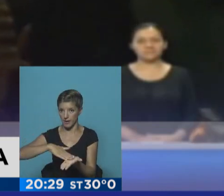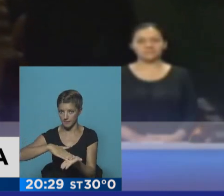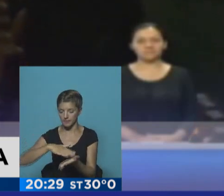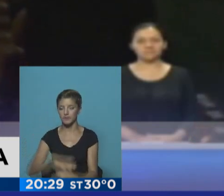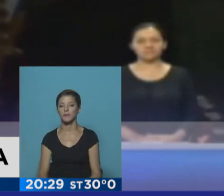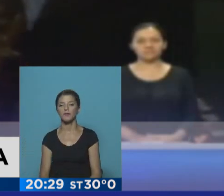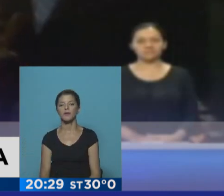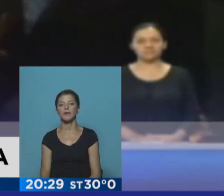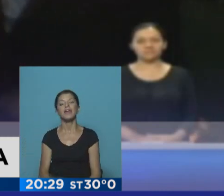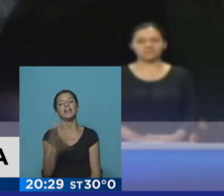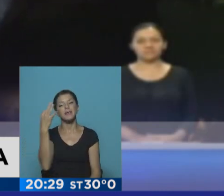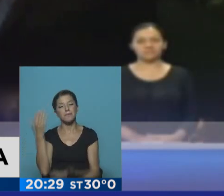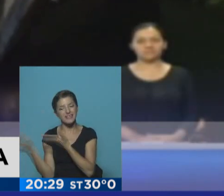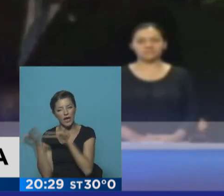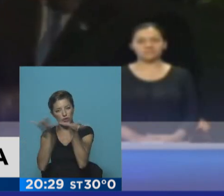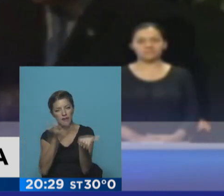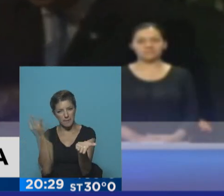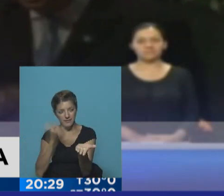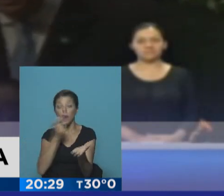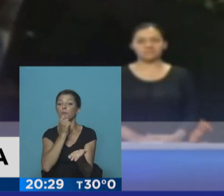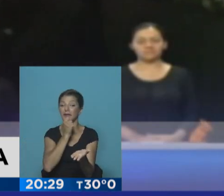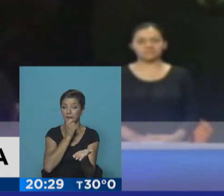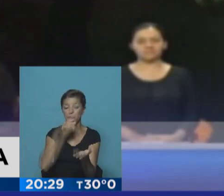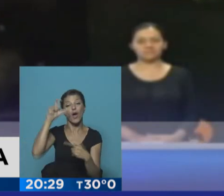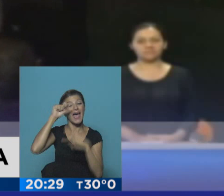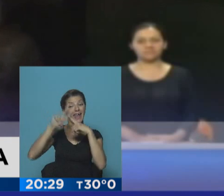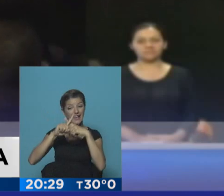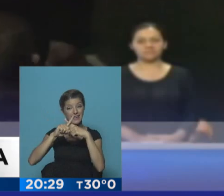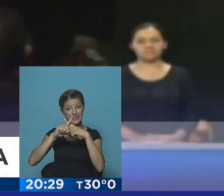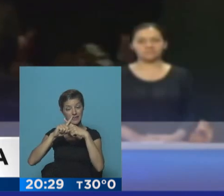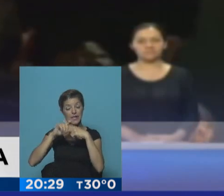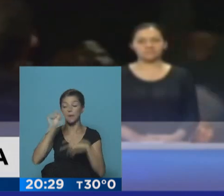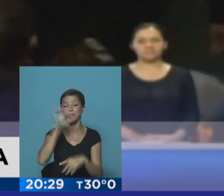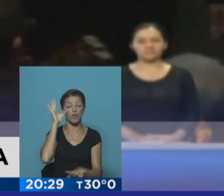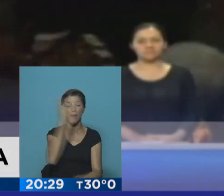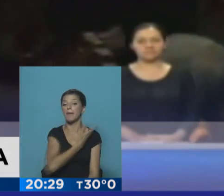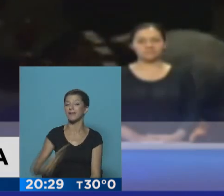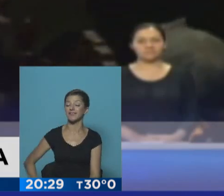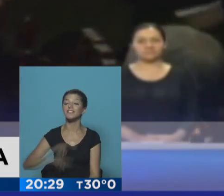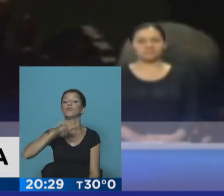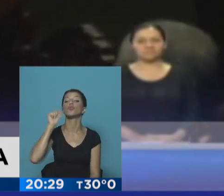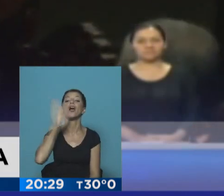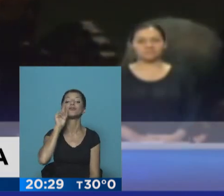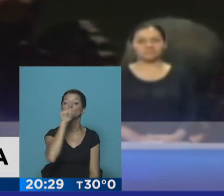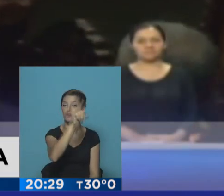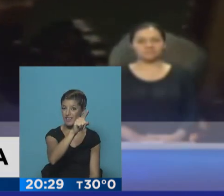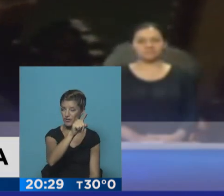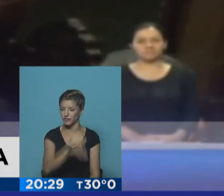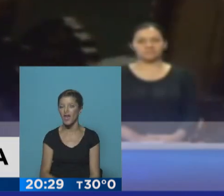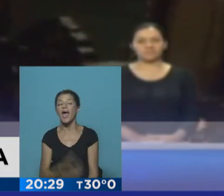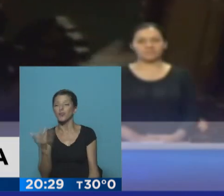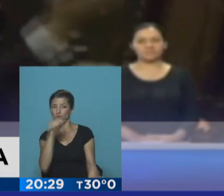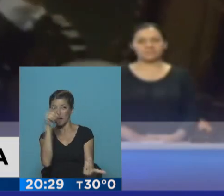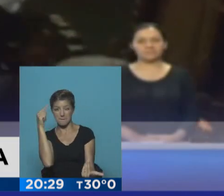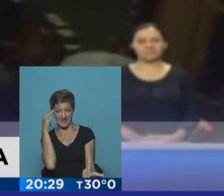invitados especiales, entre ellos el vicepresidente de los Estados Unidos. Fíjense qué importante es para Estados